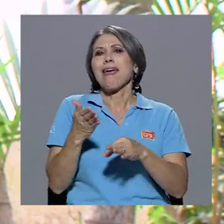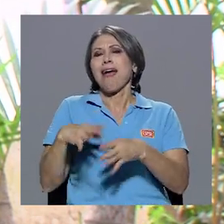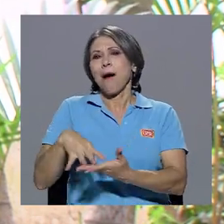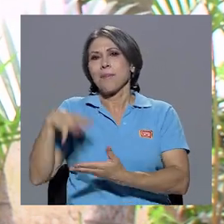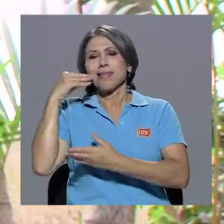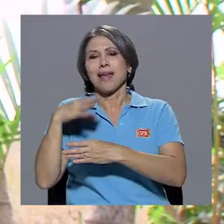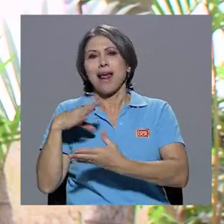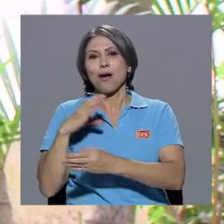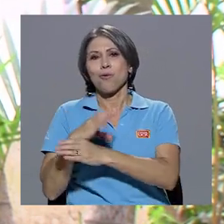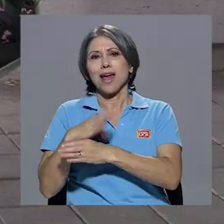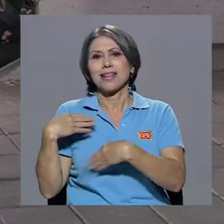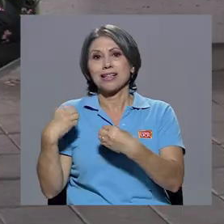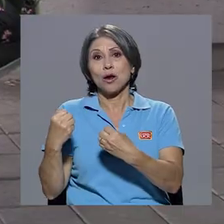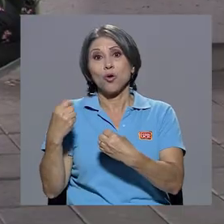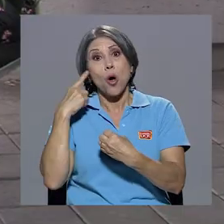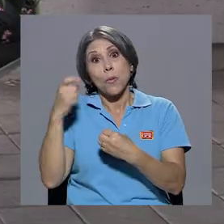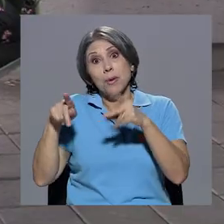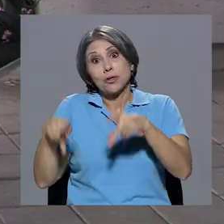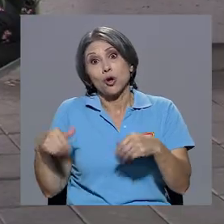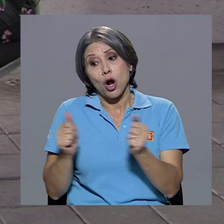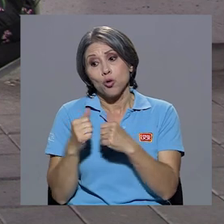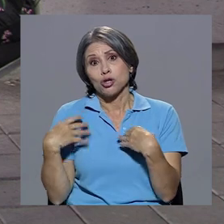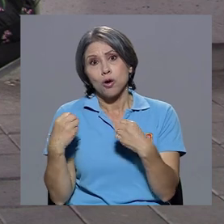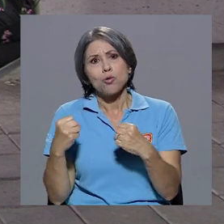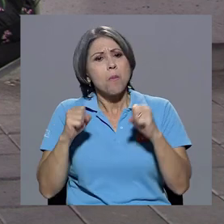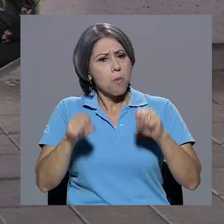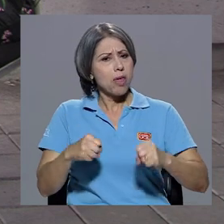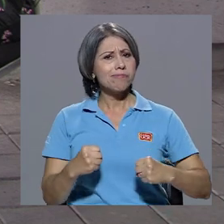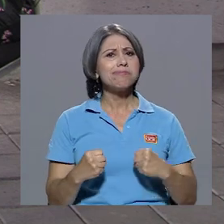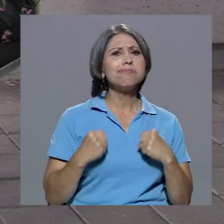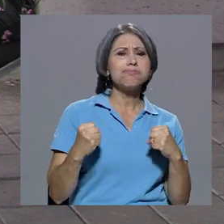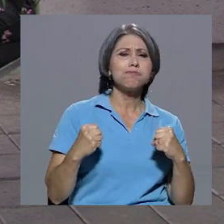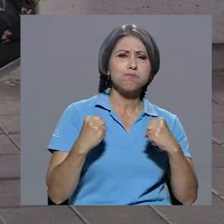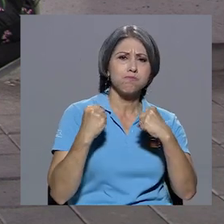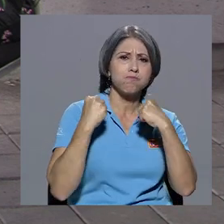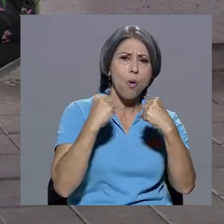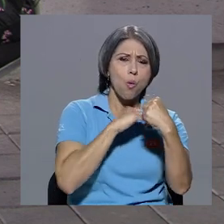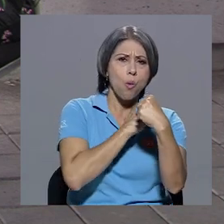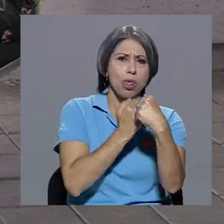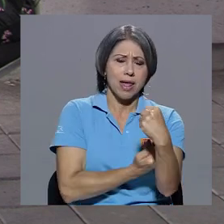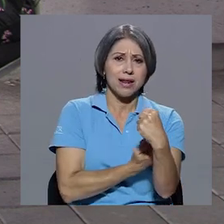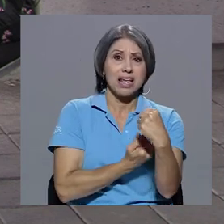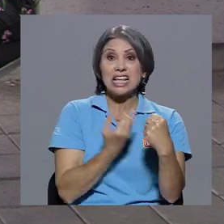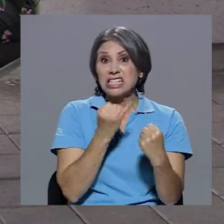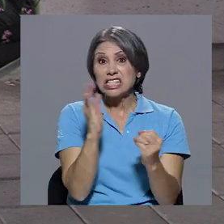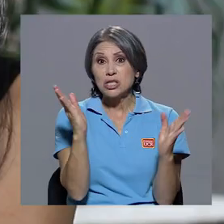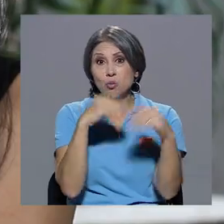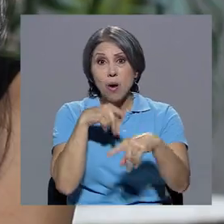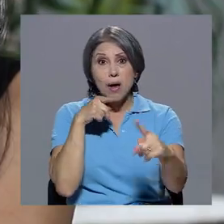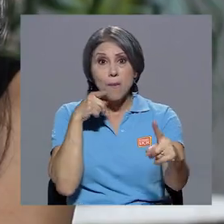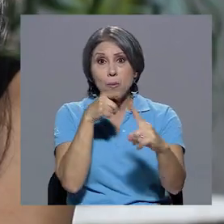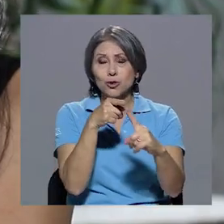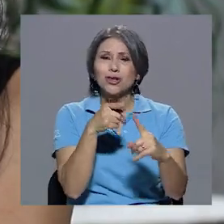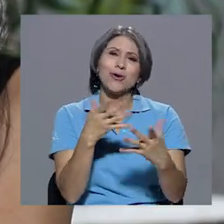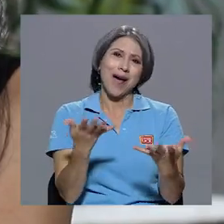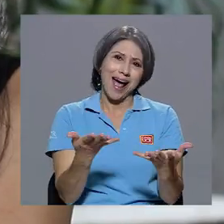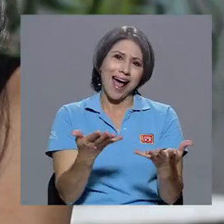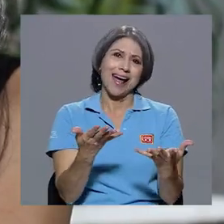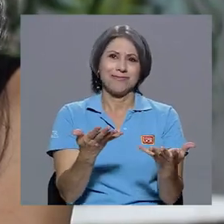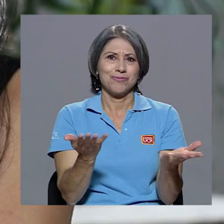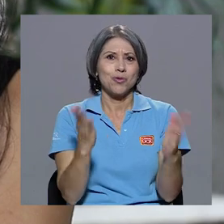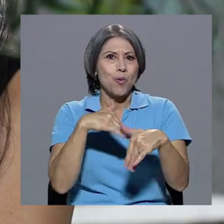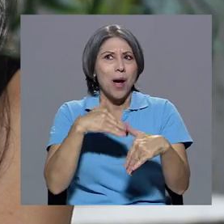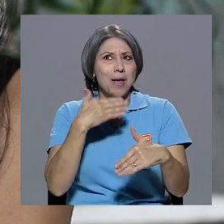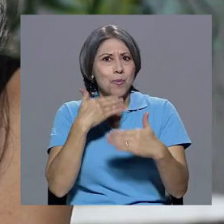de la salud, porque teniendo mucha salud, una persona puede tener mucha energía y puede tener también mucho poder, y sin un buen propósito, con esa energía puede hacer cosas que no sean